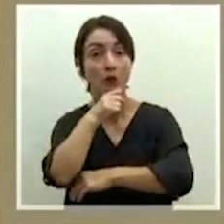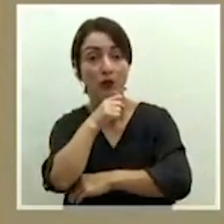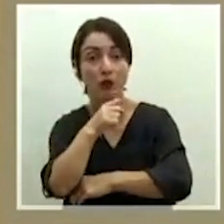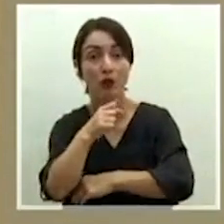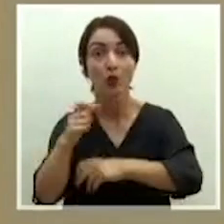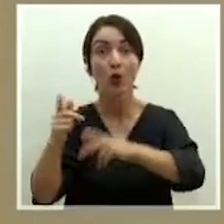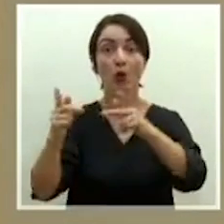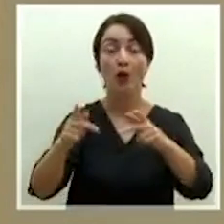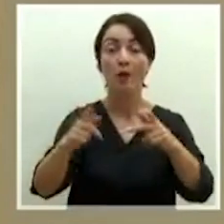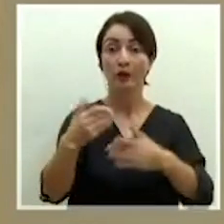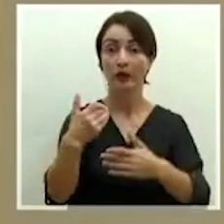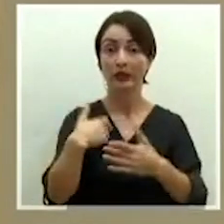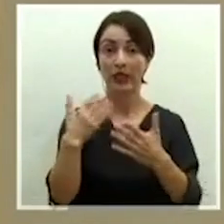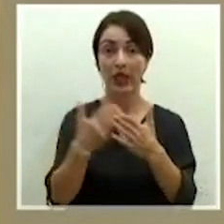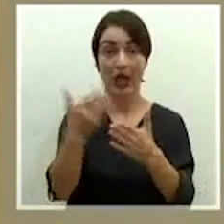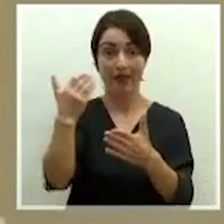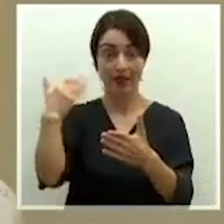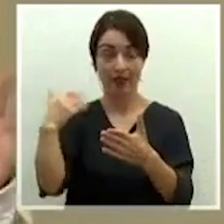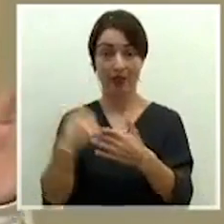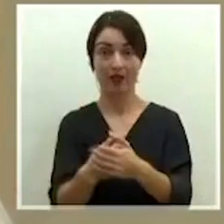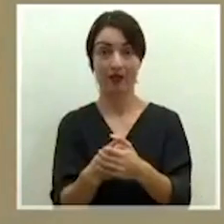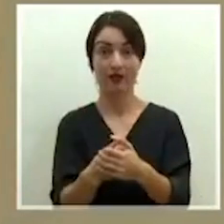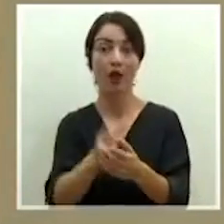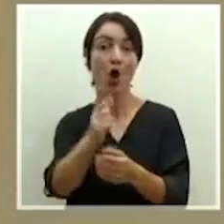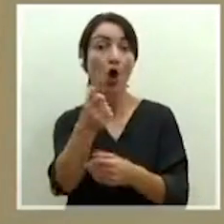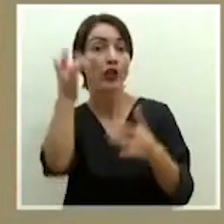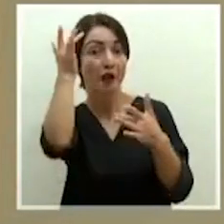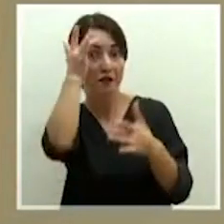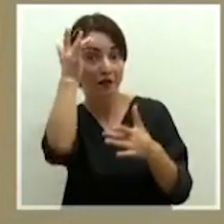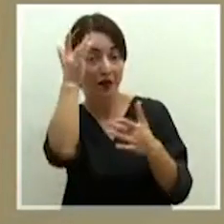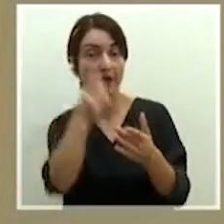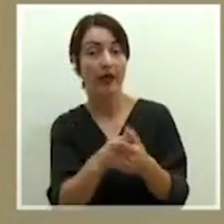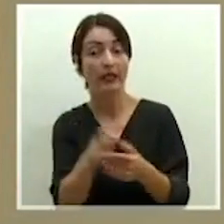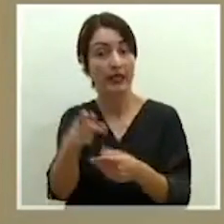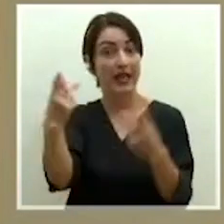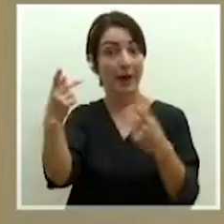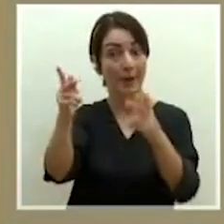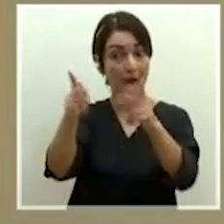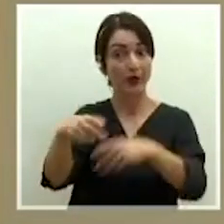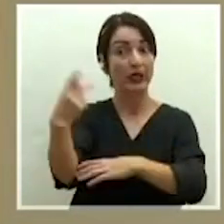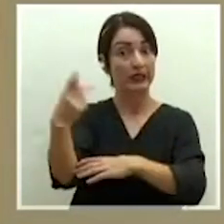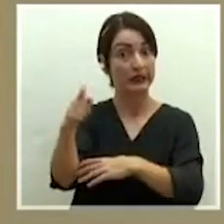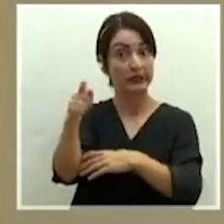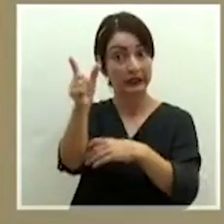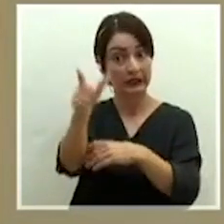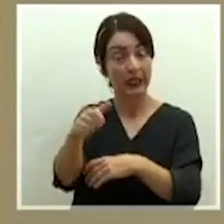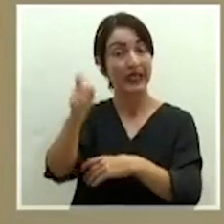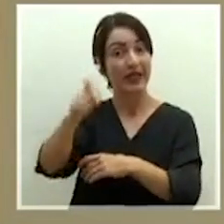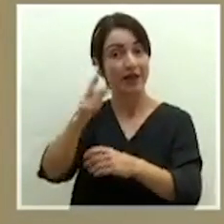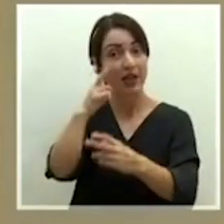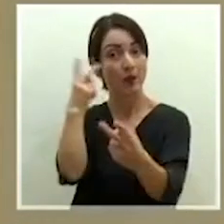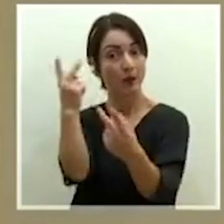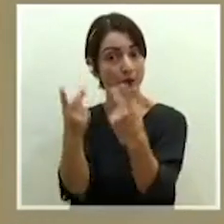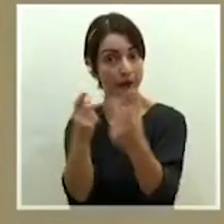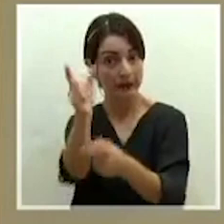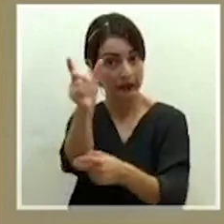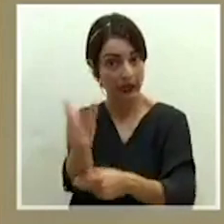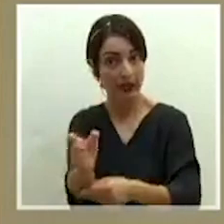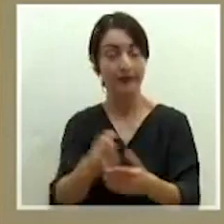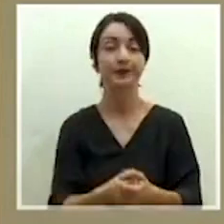tiene antecedentes de otra enfermedad que lo hace un riesgo que deberíamos de estar visitando. Y